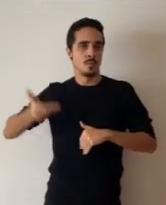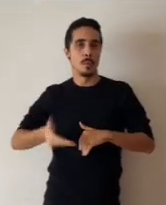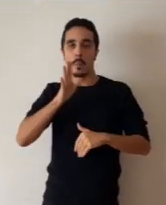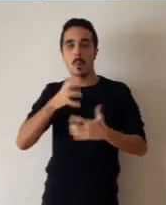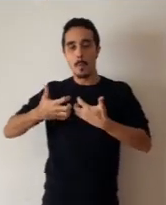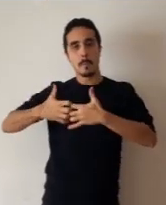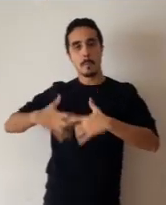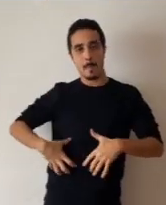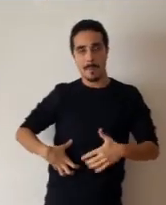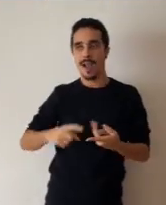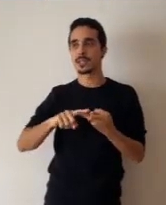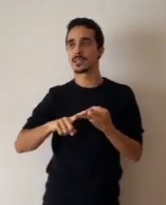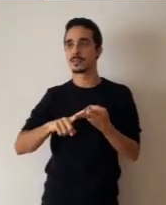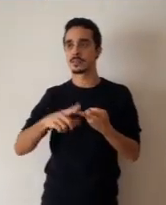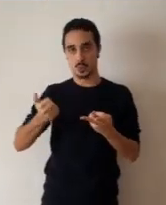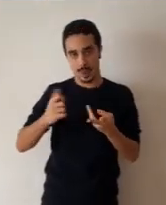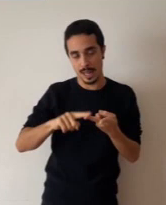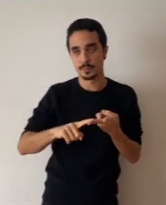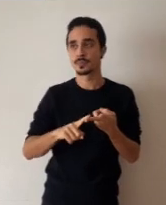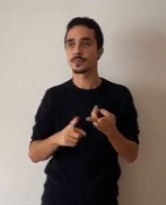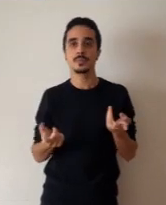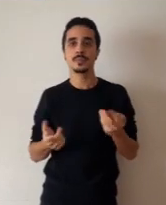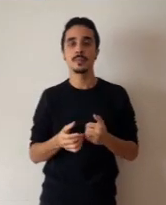fundamentalmente bombas de insulina.